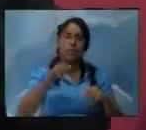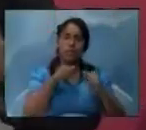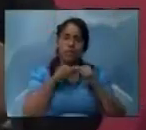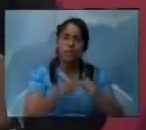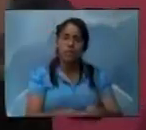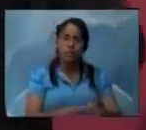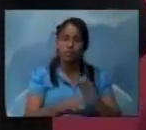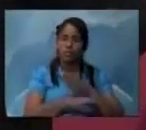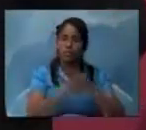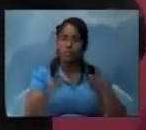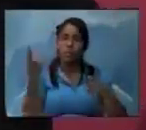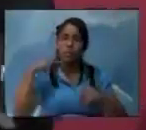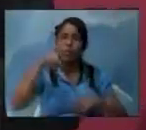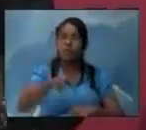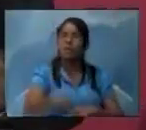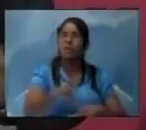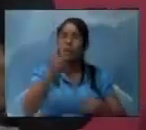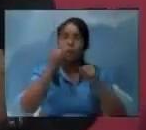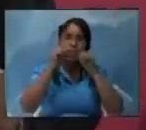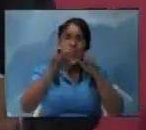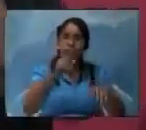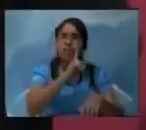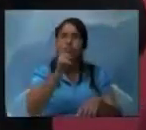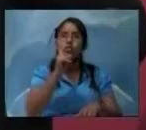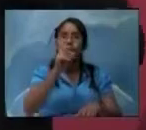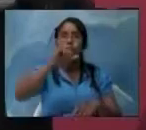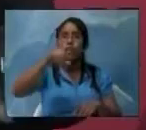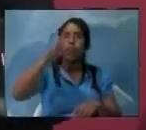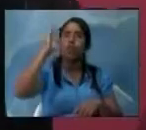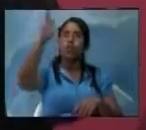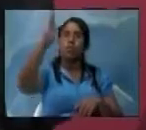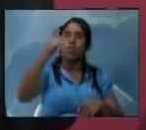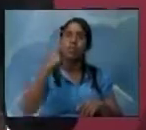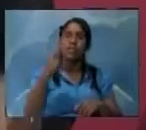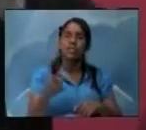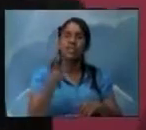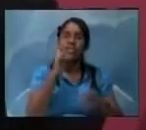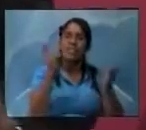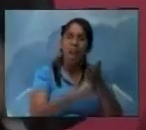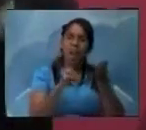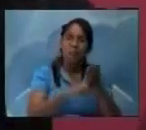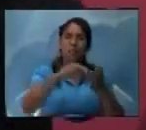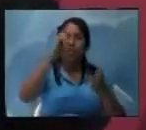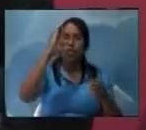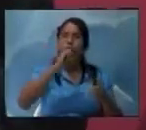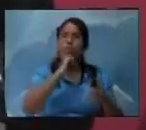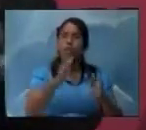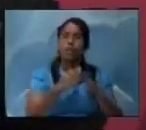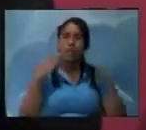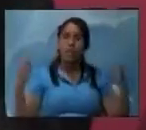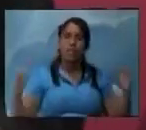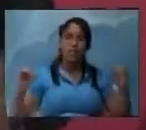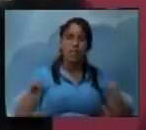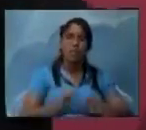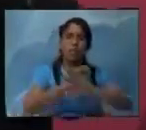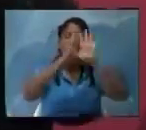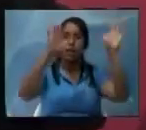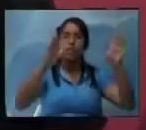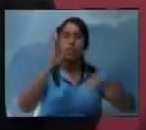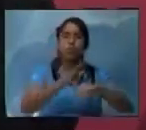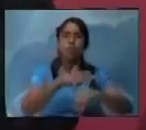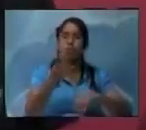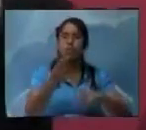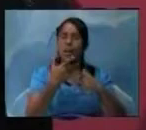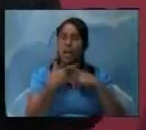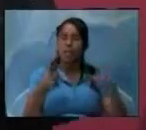quedó plasmado. Tuvo que bendecir el nombre del Señor, tuvo que decir: realmente Dios es un Dios grande y maravilloso,